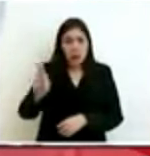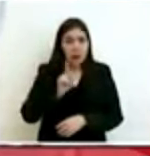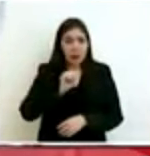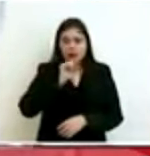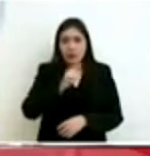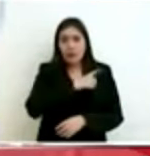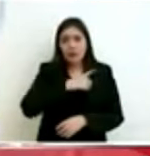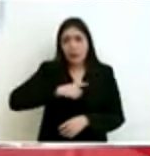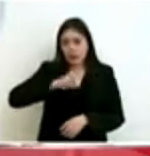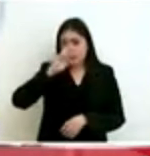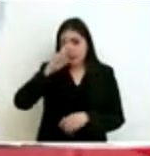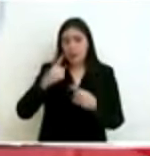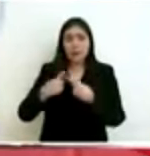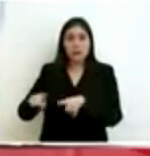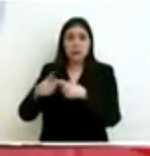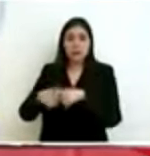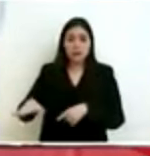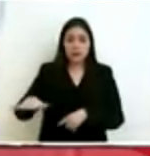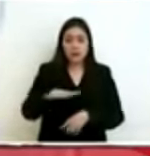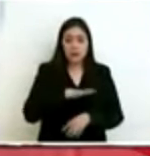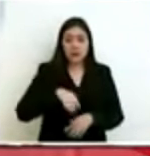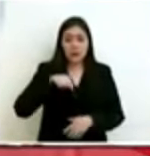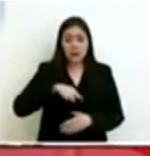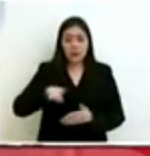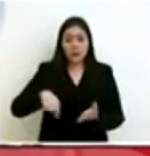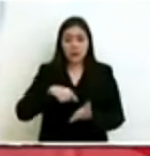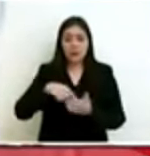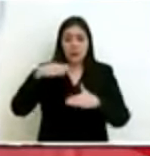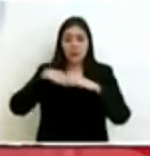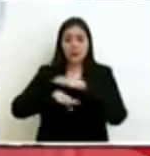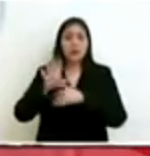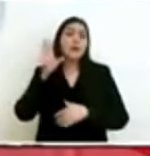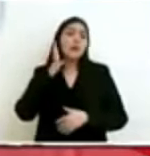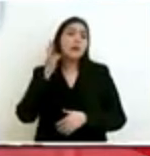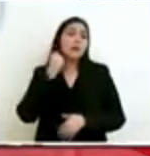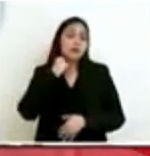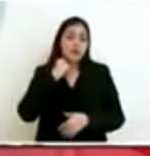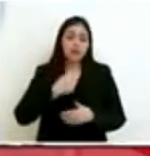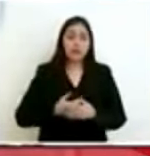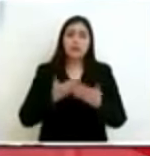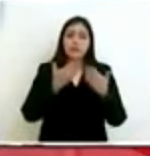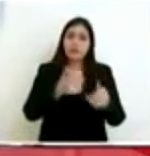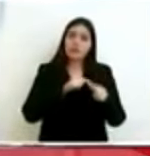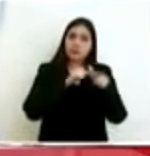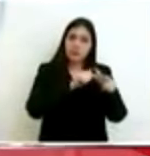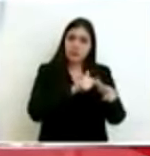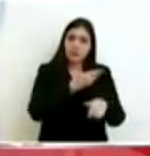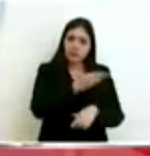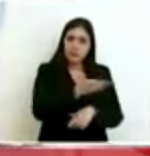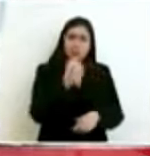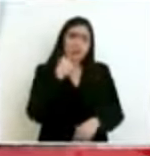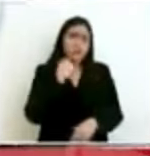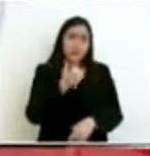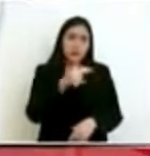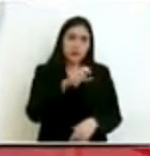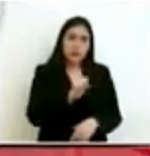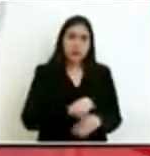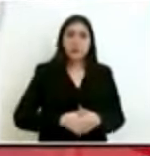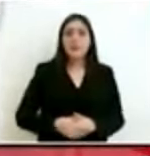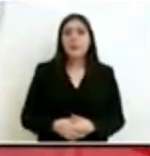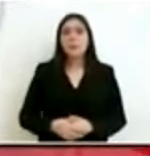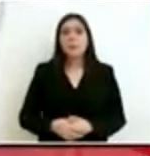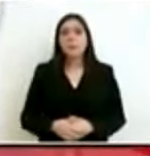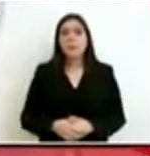respetar la pluralidad que se expresa en esta Cámara de Senadores. Continúe con la palabra, senador Yunes.